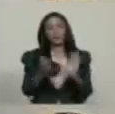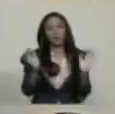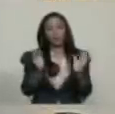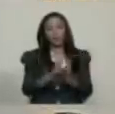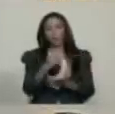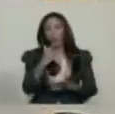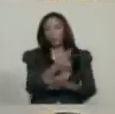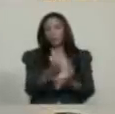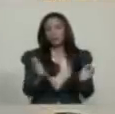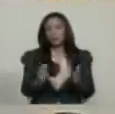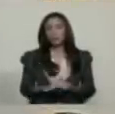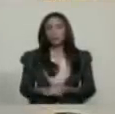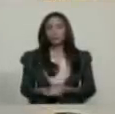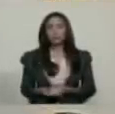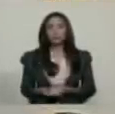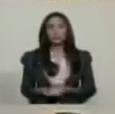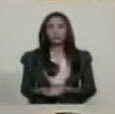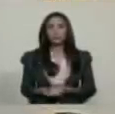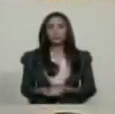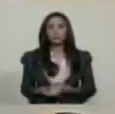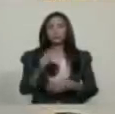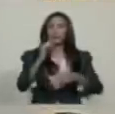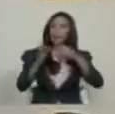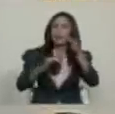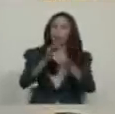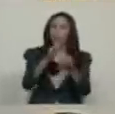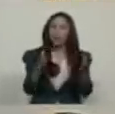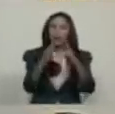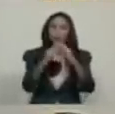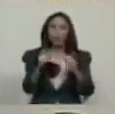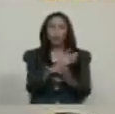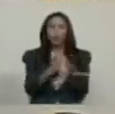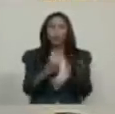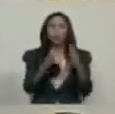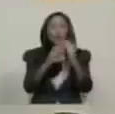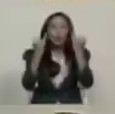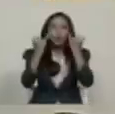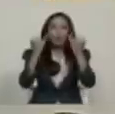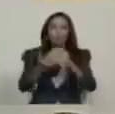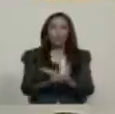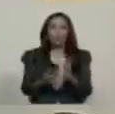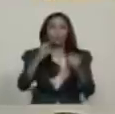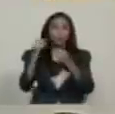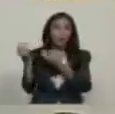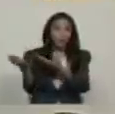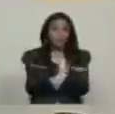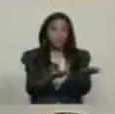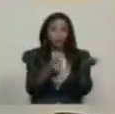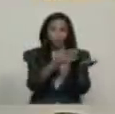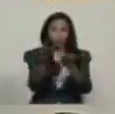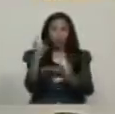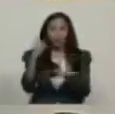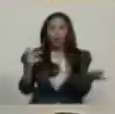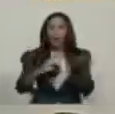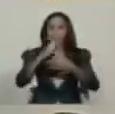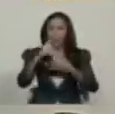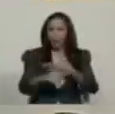decir, para explicar este plan al detalle. E invito a toda Venezuela que quiera conocer el plan productivo